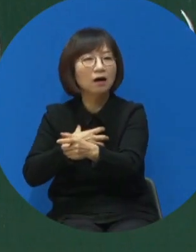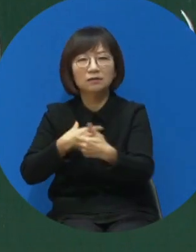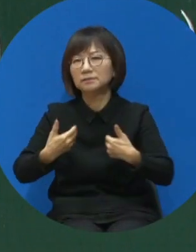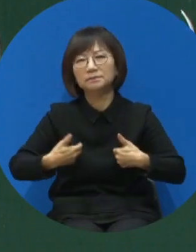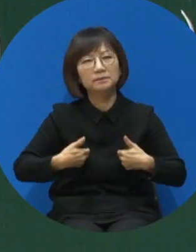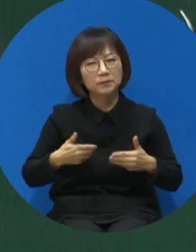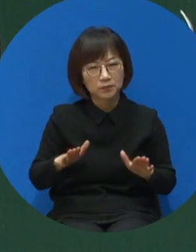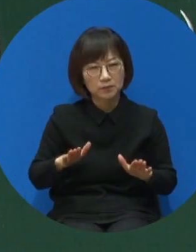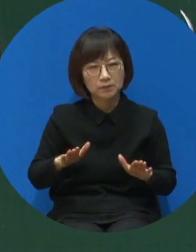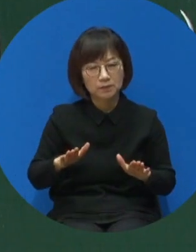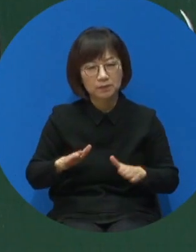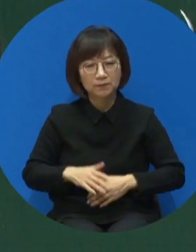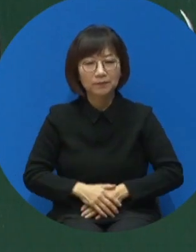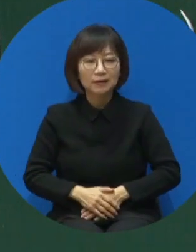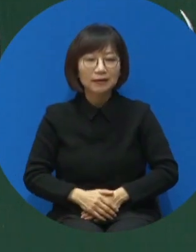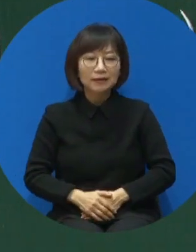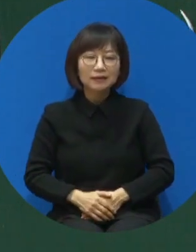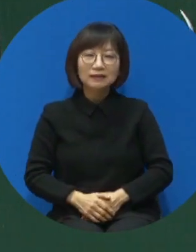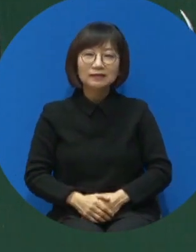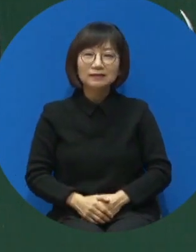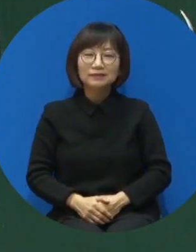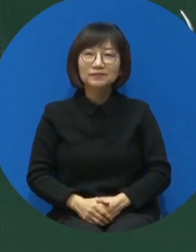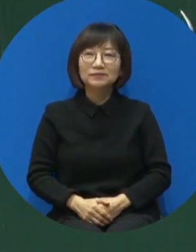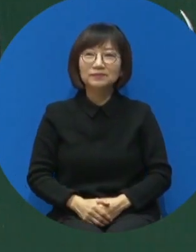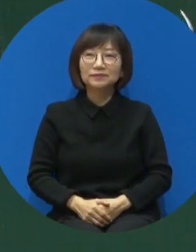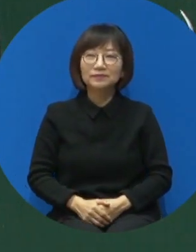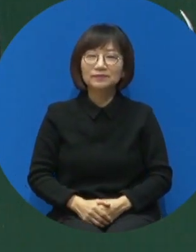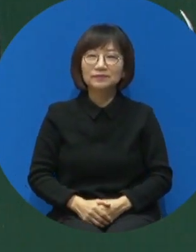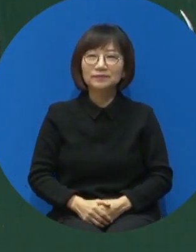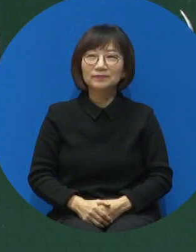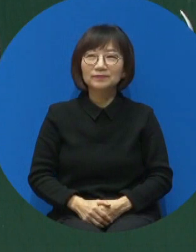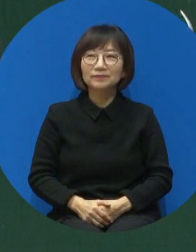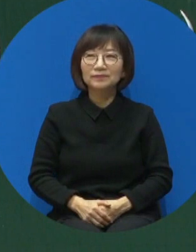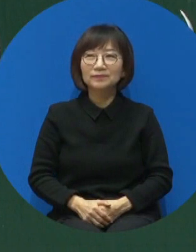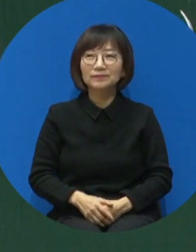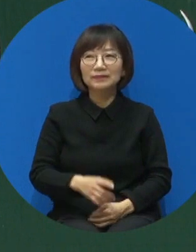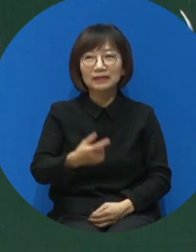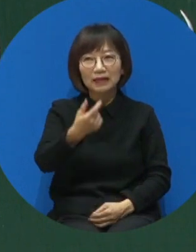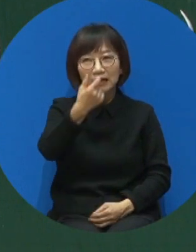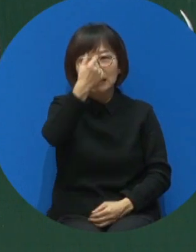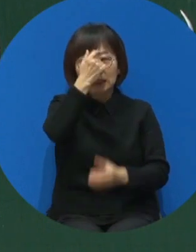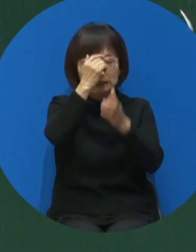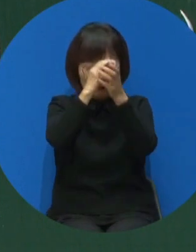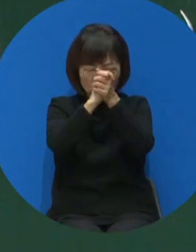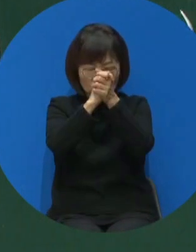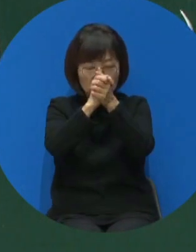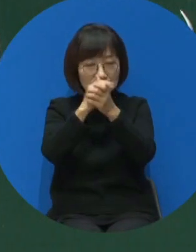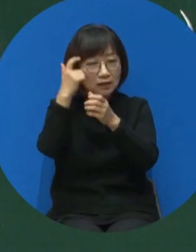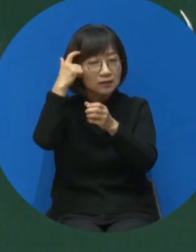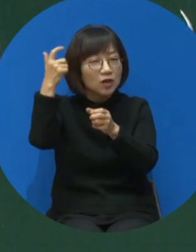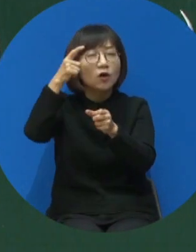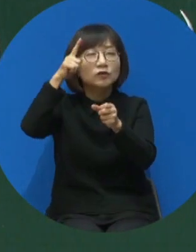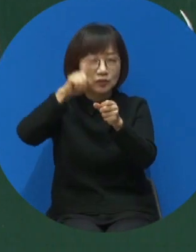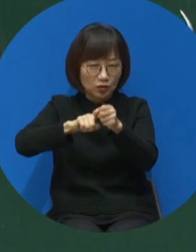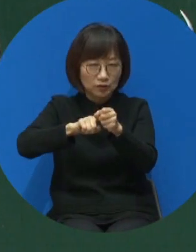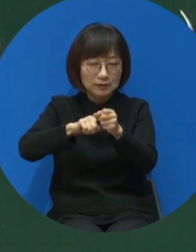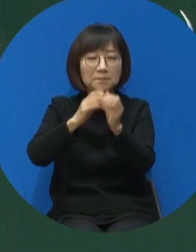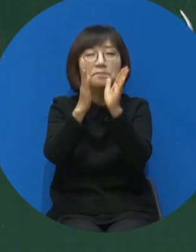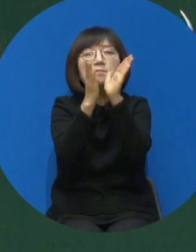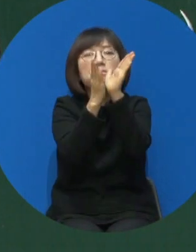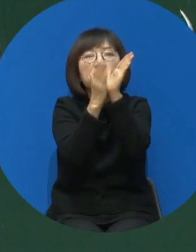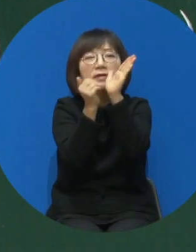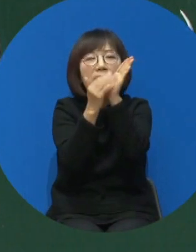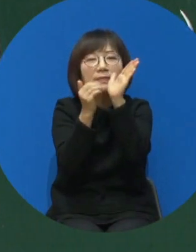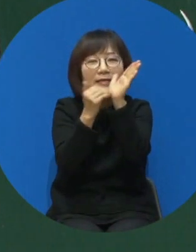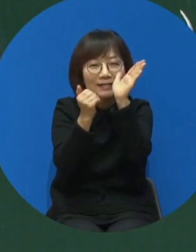sandridge lingotto gocha cagan damario keaton y vivir el uno es porque la gente toma cosas incorrectas y mal entiende la